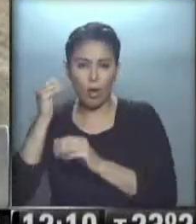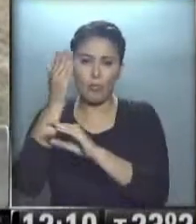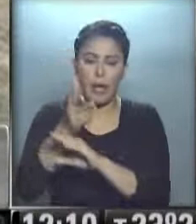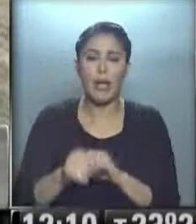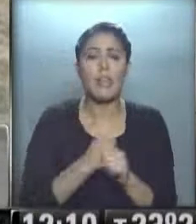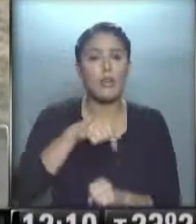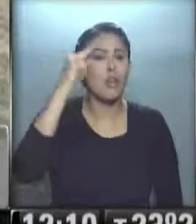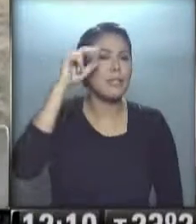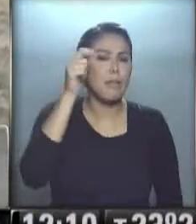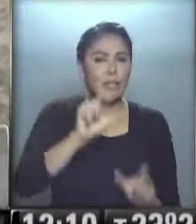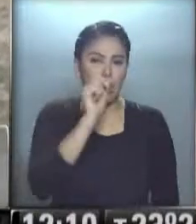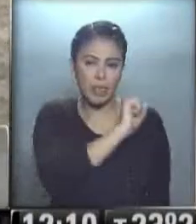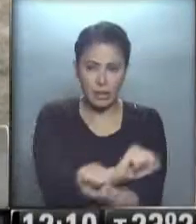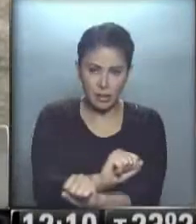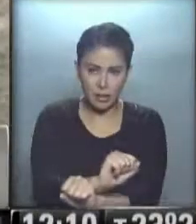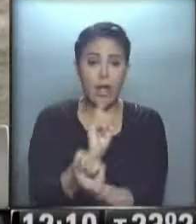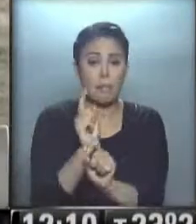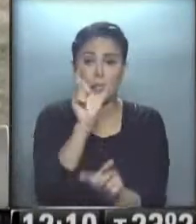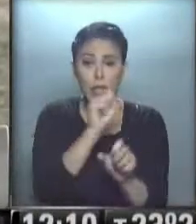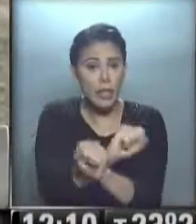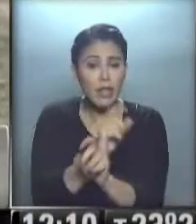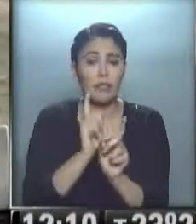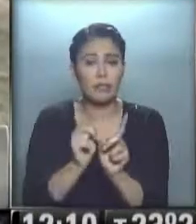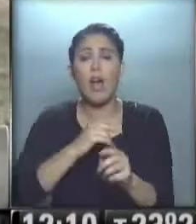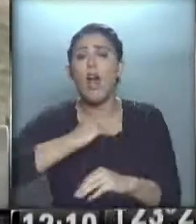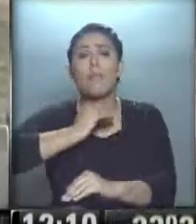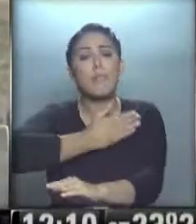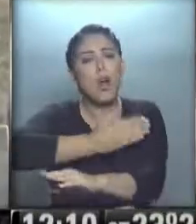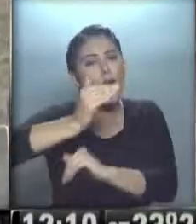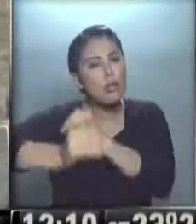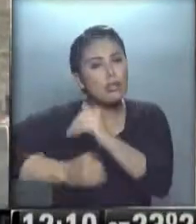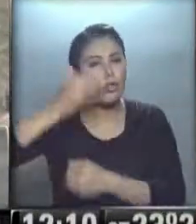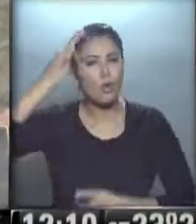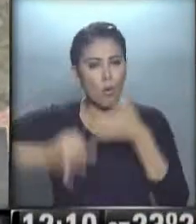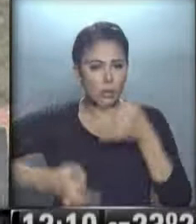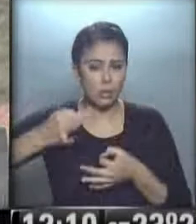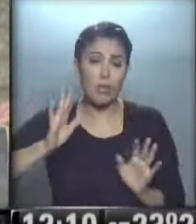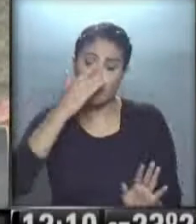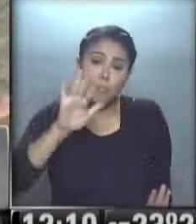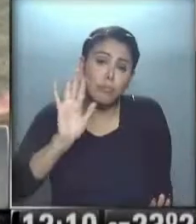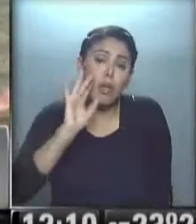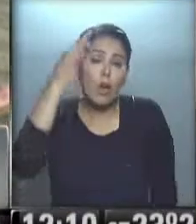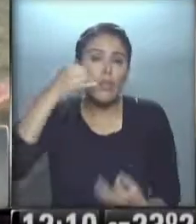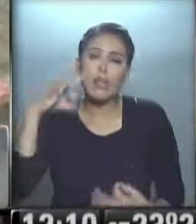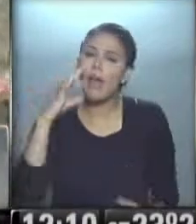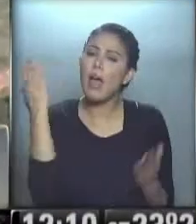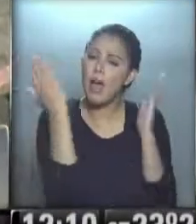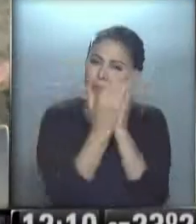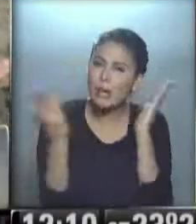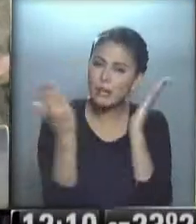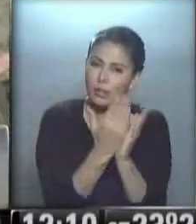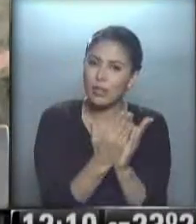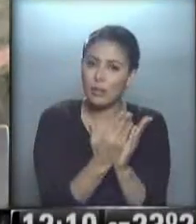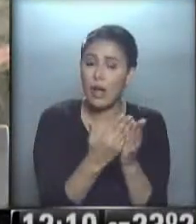96 detenidos. Esos detenidos tienen que someterse a un proceso de carácter judicial y la justicia debe investigar y, obviamente,